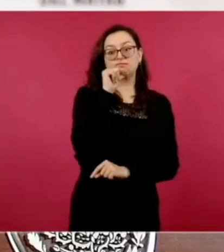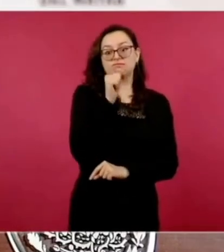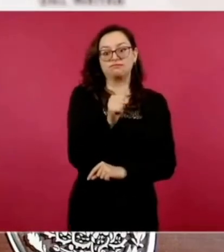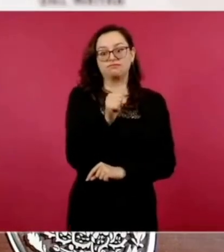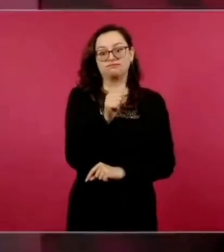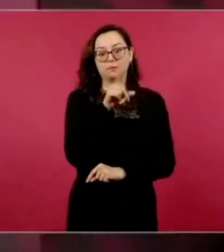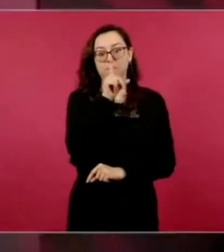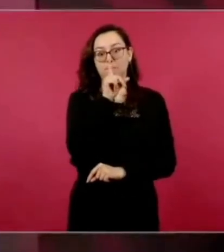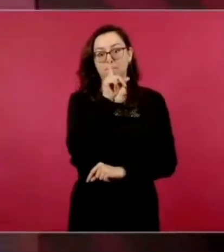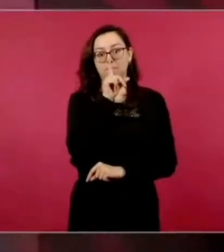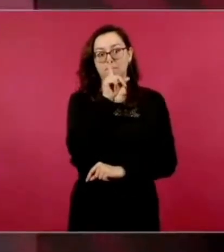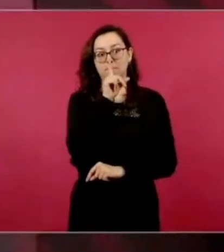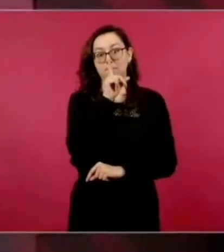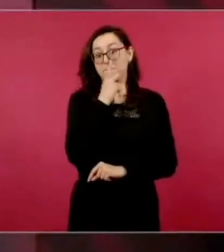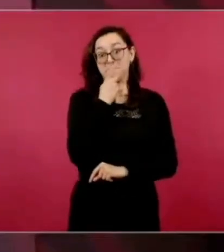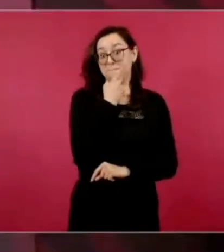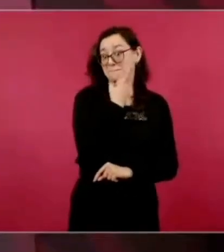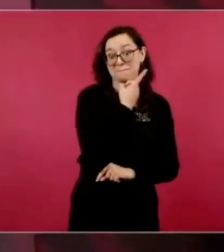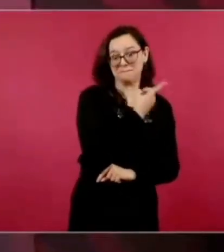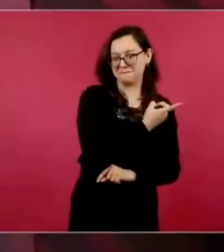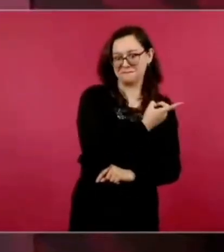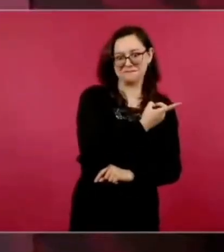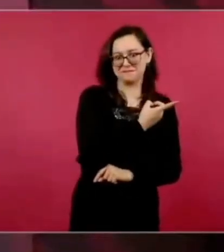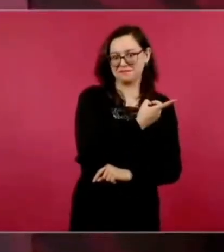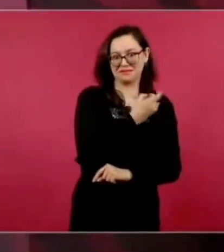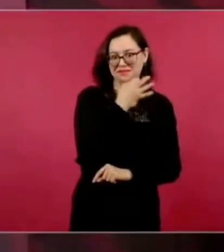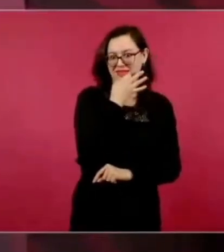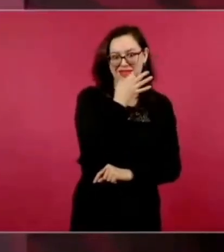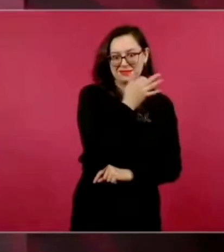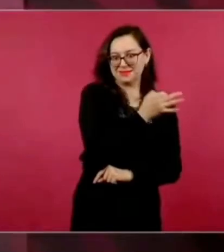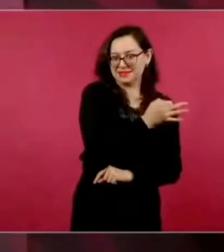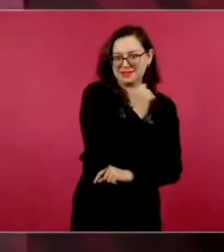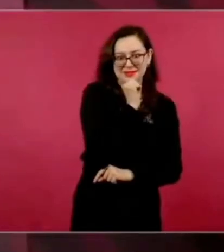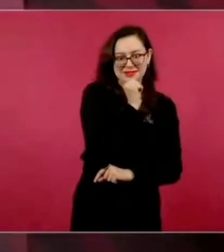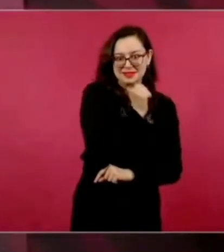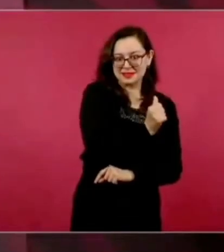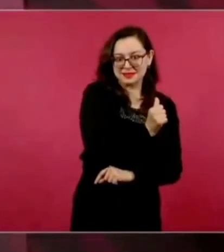no había ya negociación sobre el tratado.